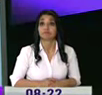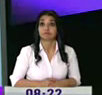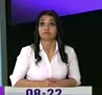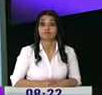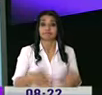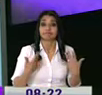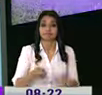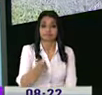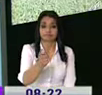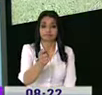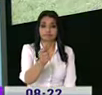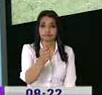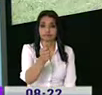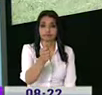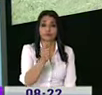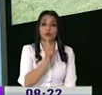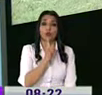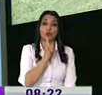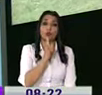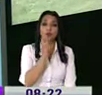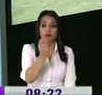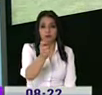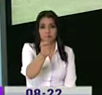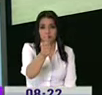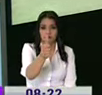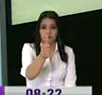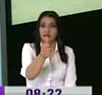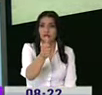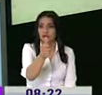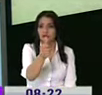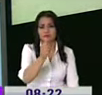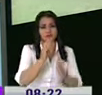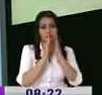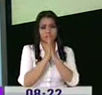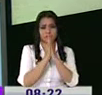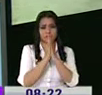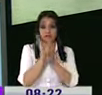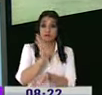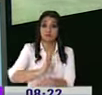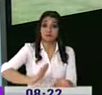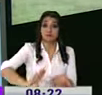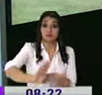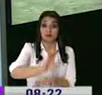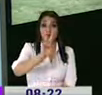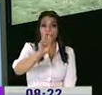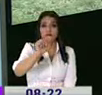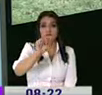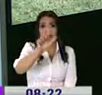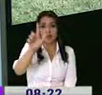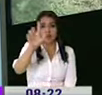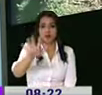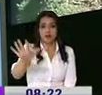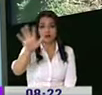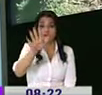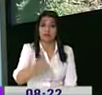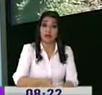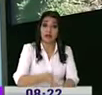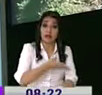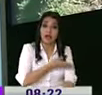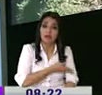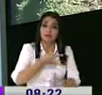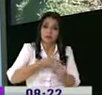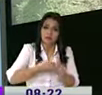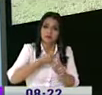velita milagrosa, no hay vueltas que darle. No sean malitos, Ciudadela Hospitalaria. De esto venimos hablando varios meses de